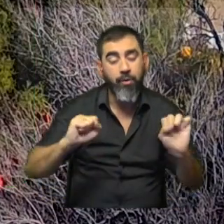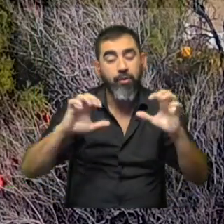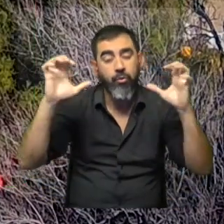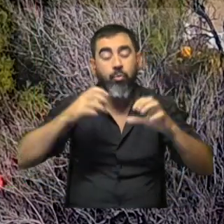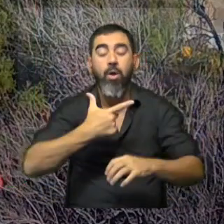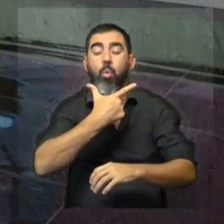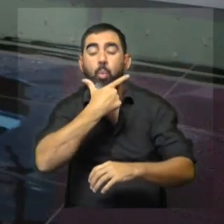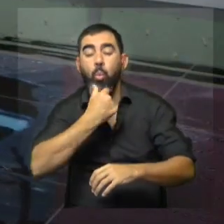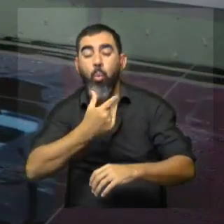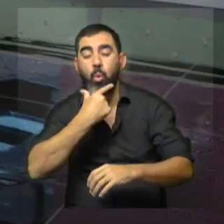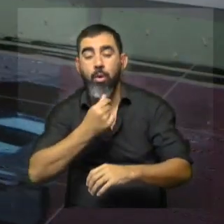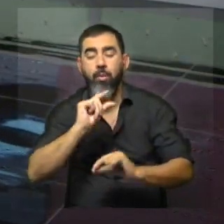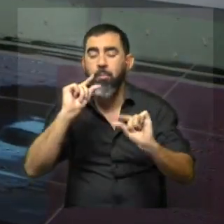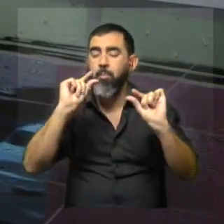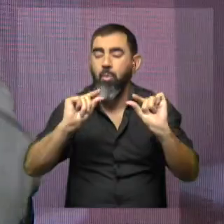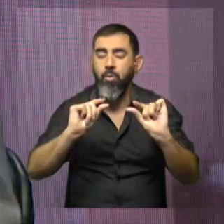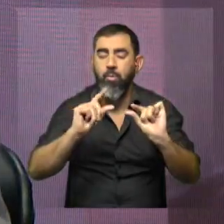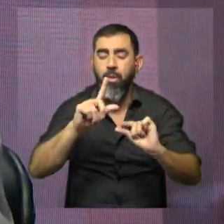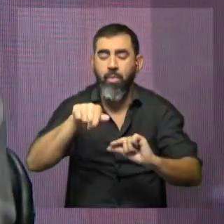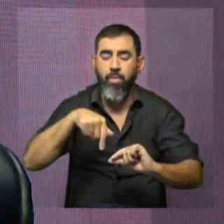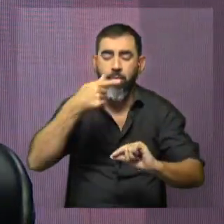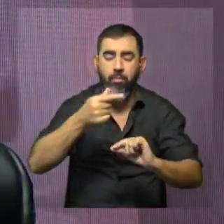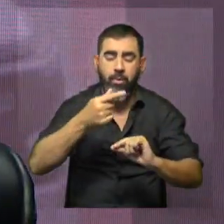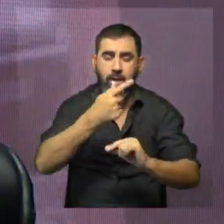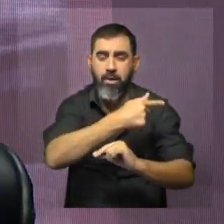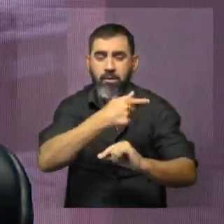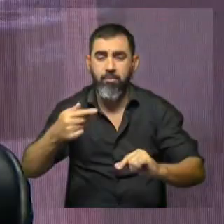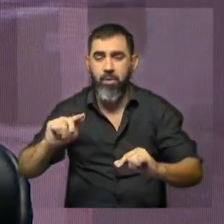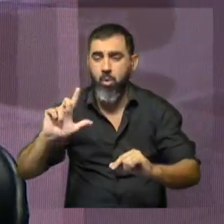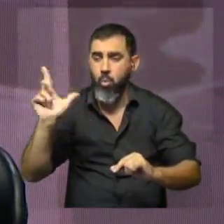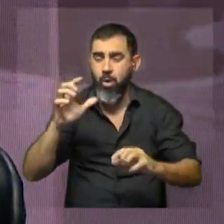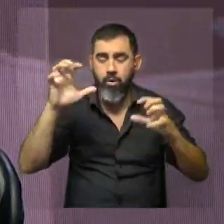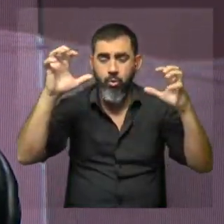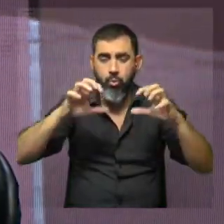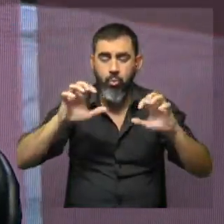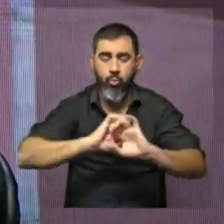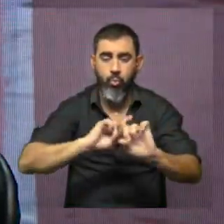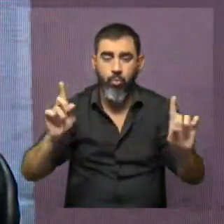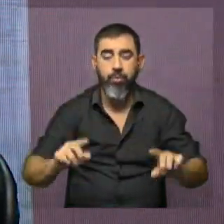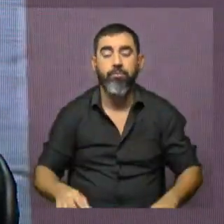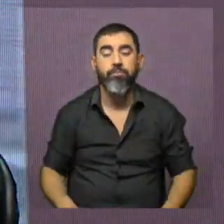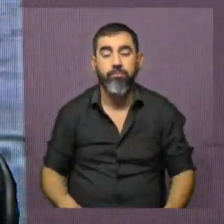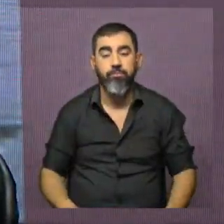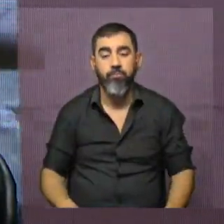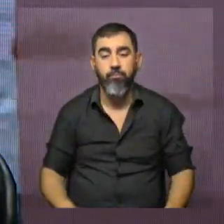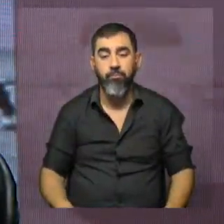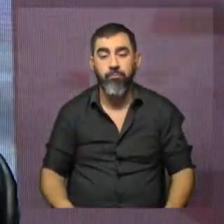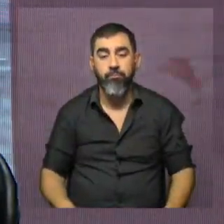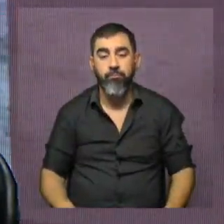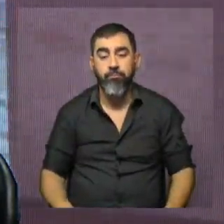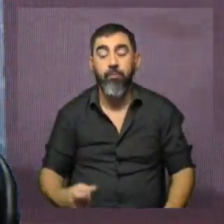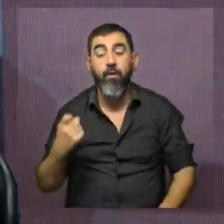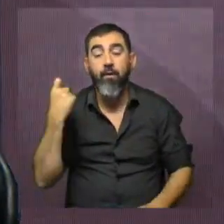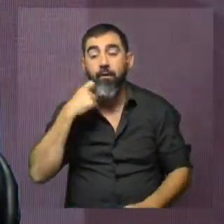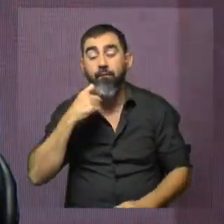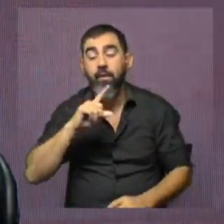lluvia el jueves, muy escasa, pero después ya el resto de la semana no se prevén lluvias. Y esto que decía Pilar, la escasez